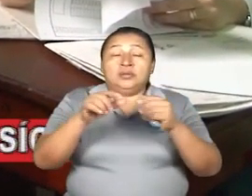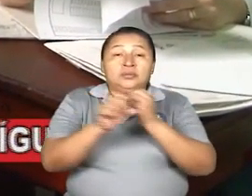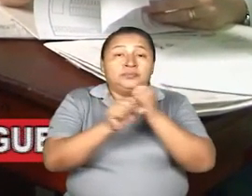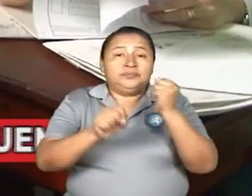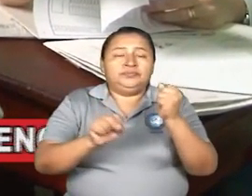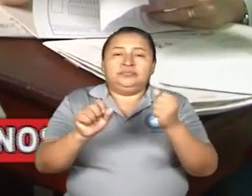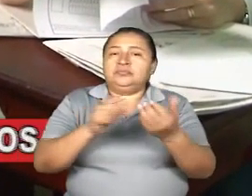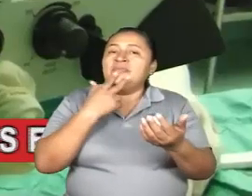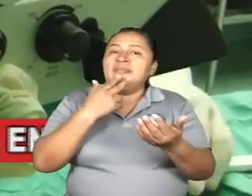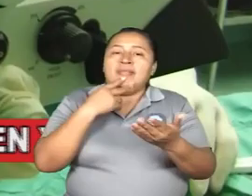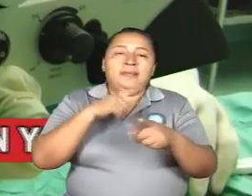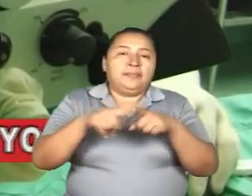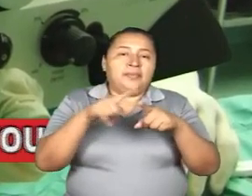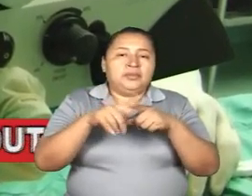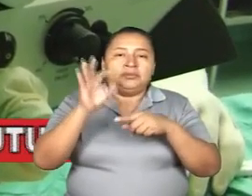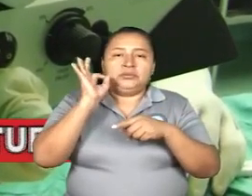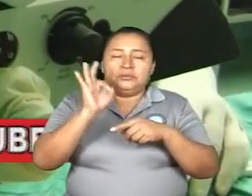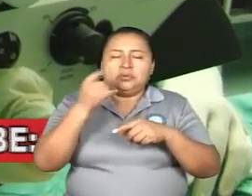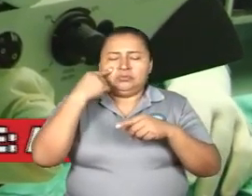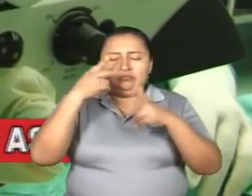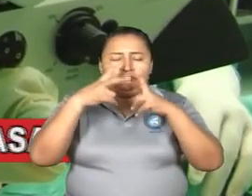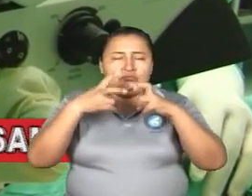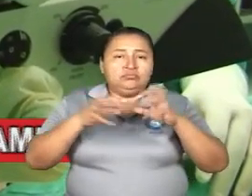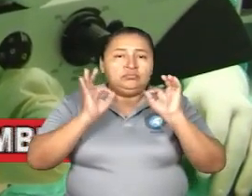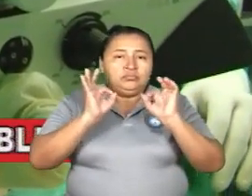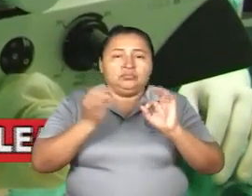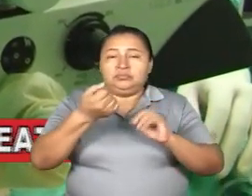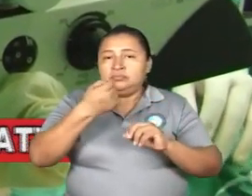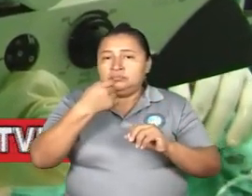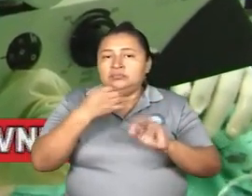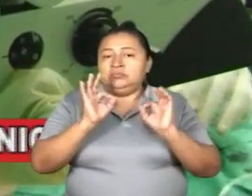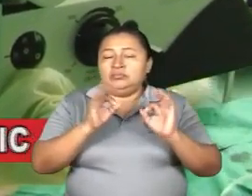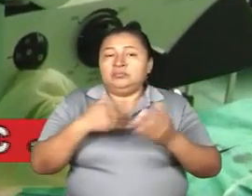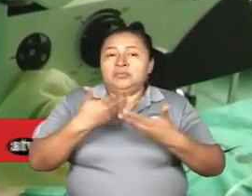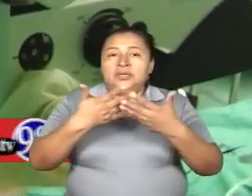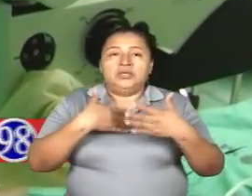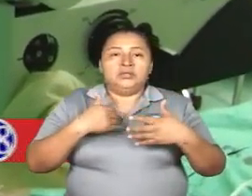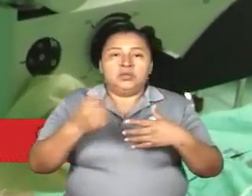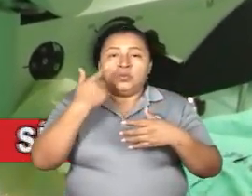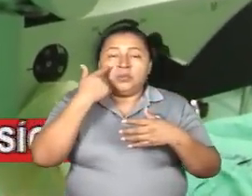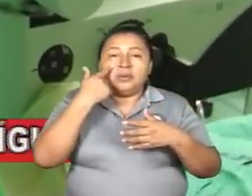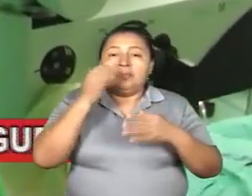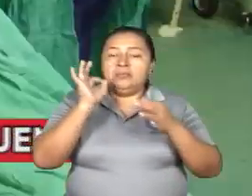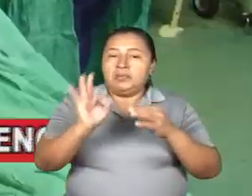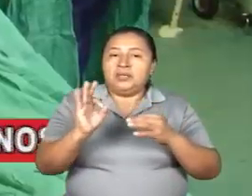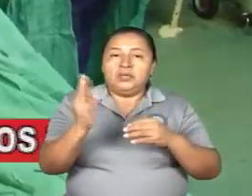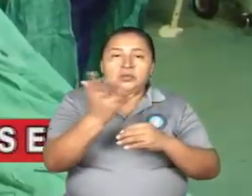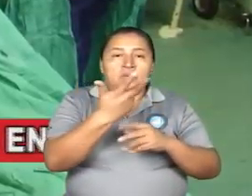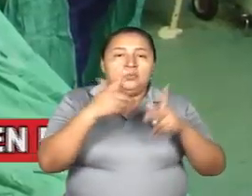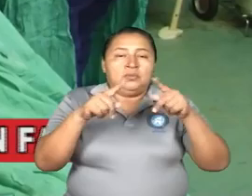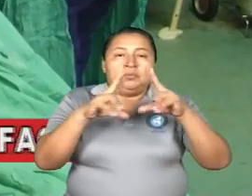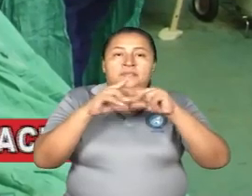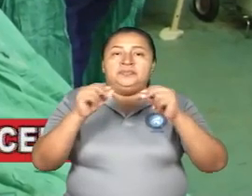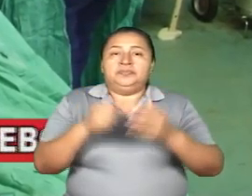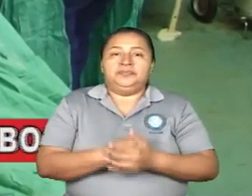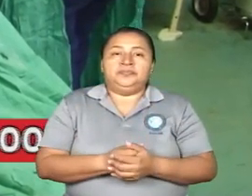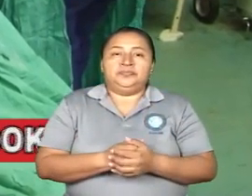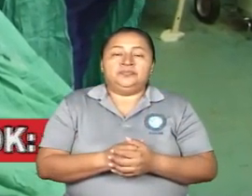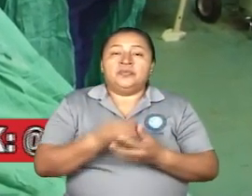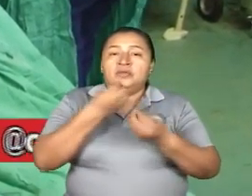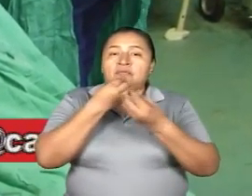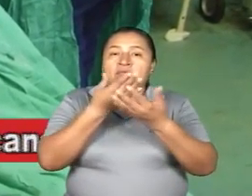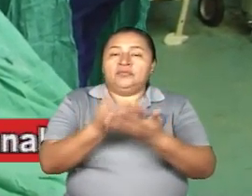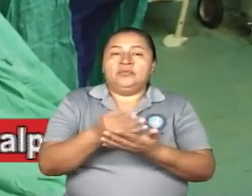gratuitas garantizan un diagnóstico y tratamiento efectivo para la salud visual de todos los nicaragüenses. Para el